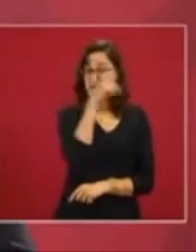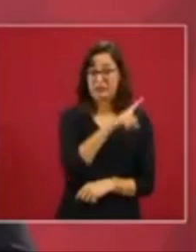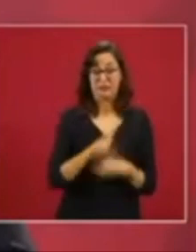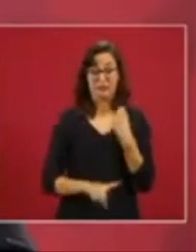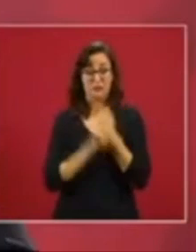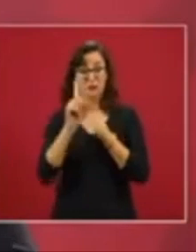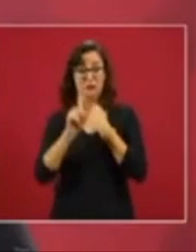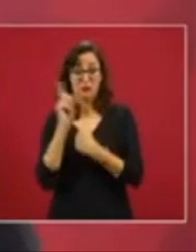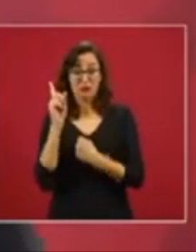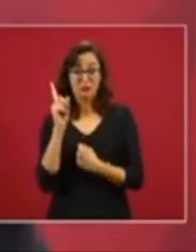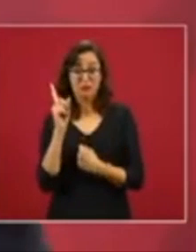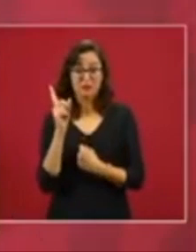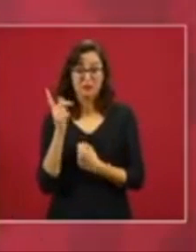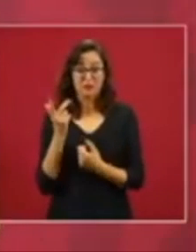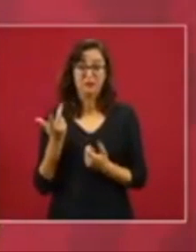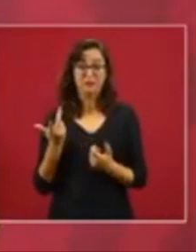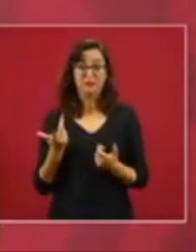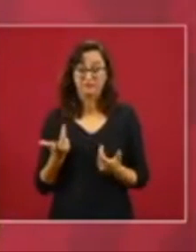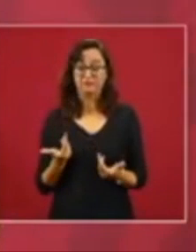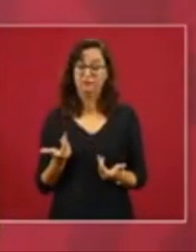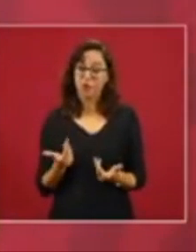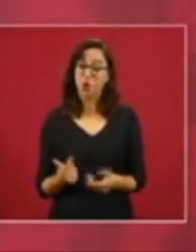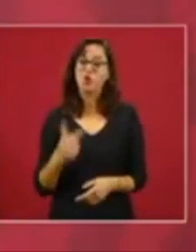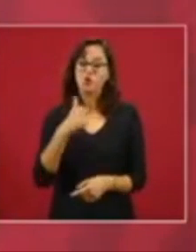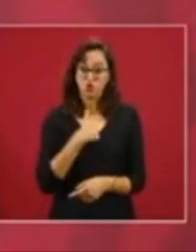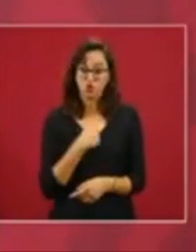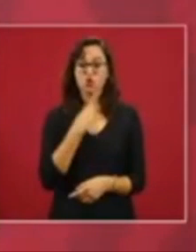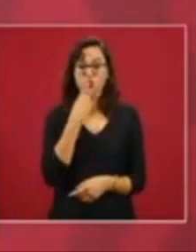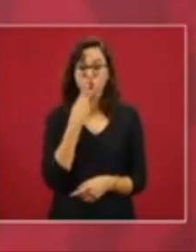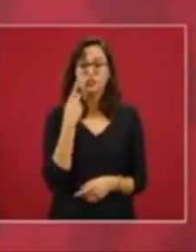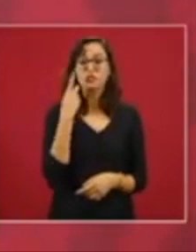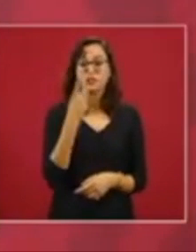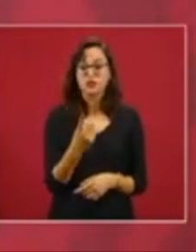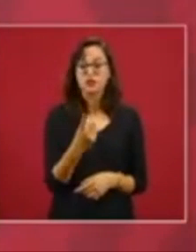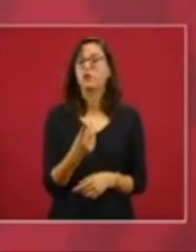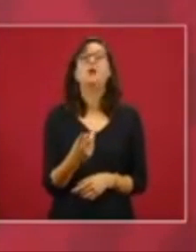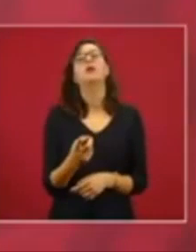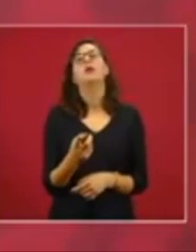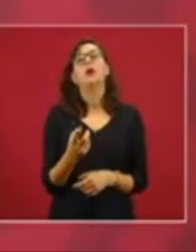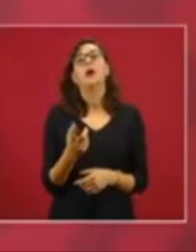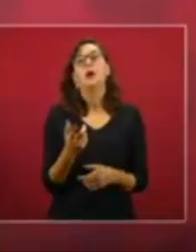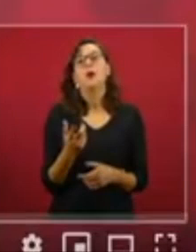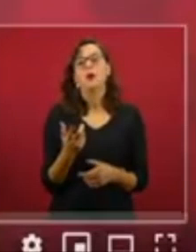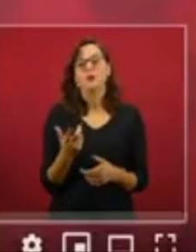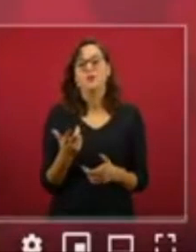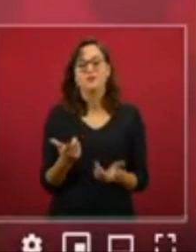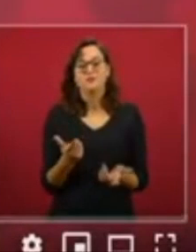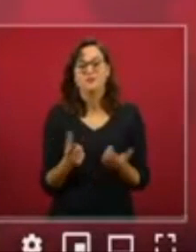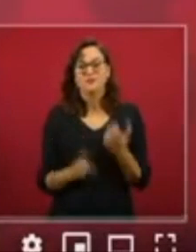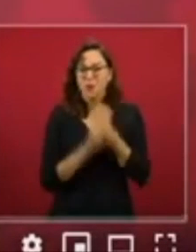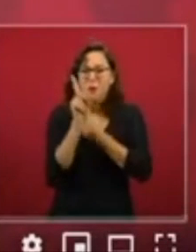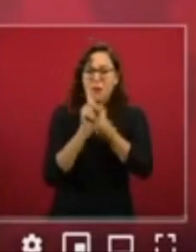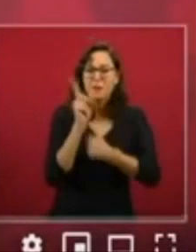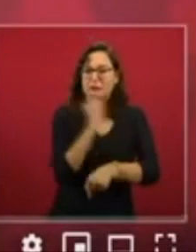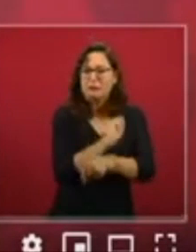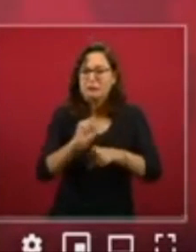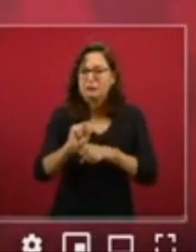por eso hablo inclusive de que no es solo una crisis, es una